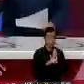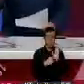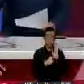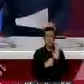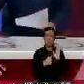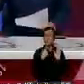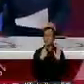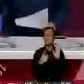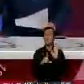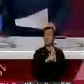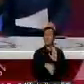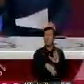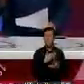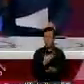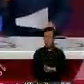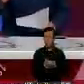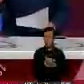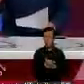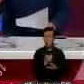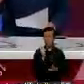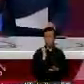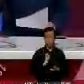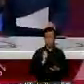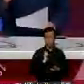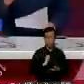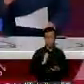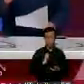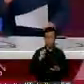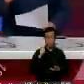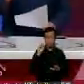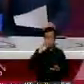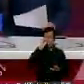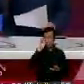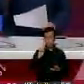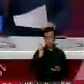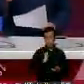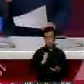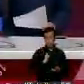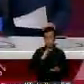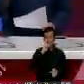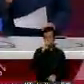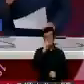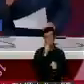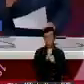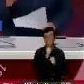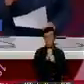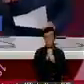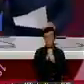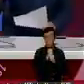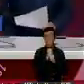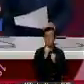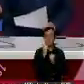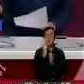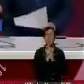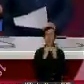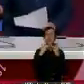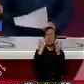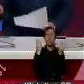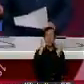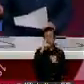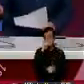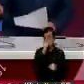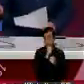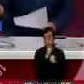lado este planteamiento de reducir permanentemente en un 10% el salario de los servidores públicos. ¿Eso también